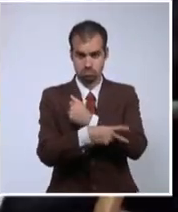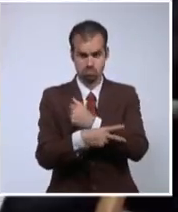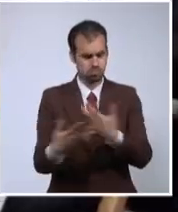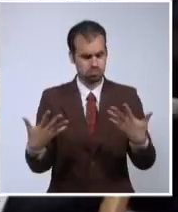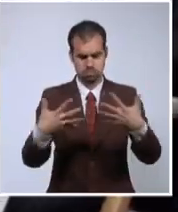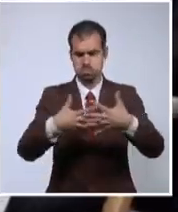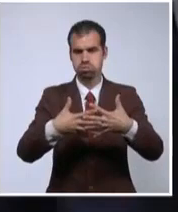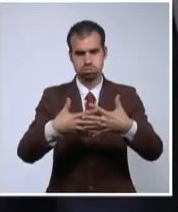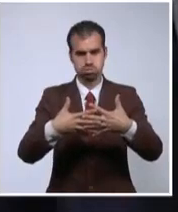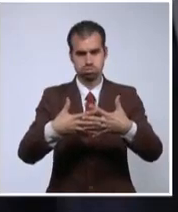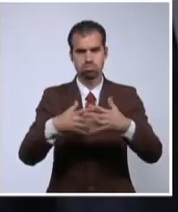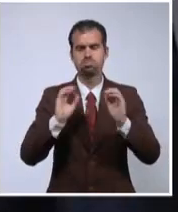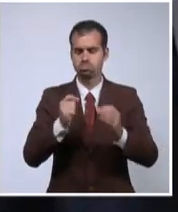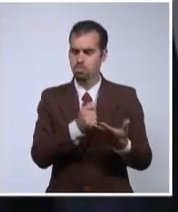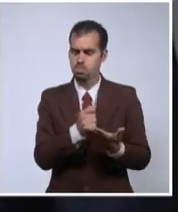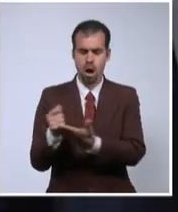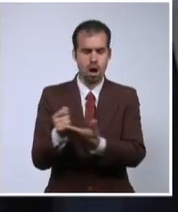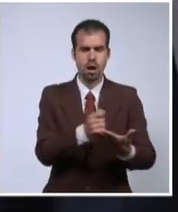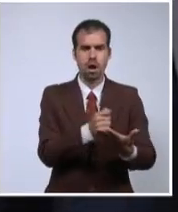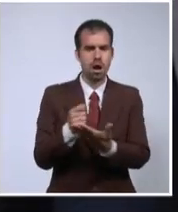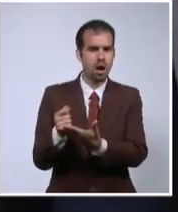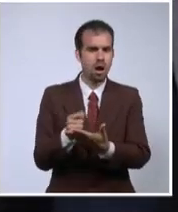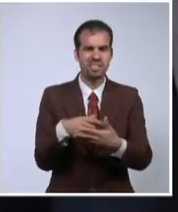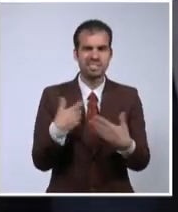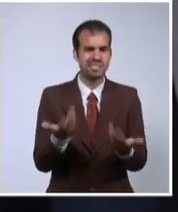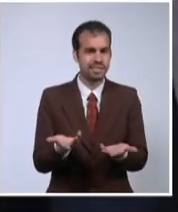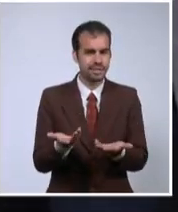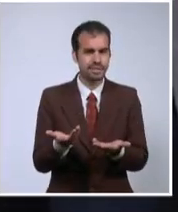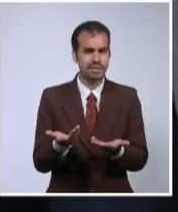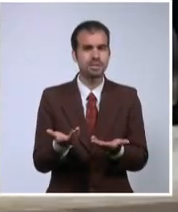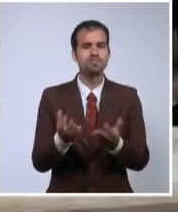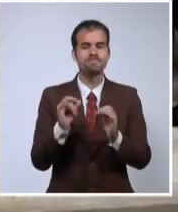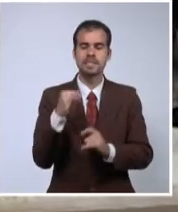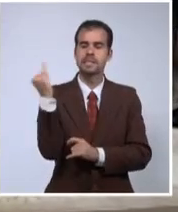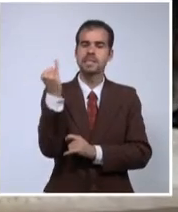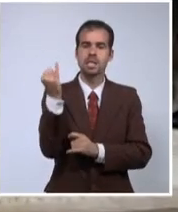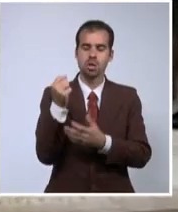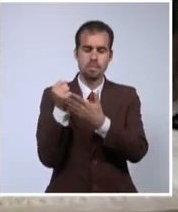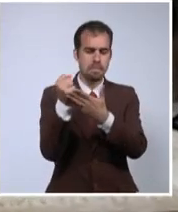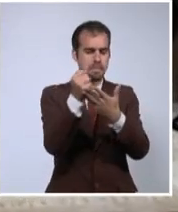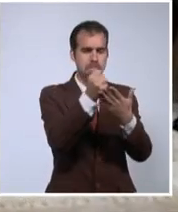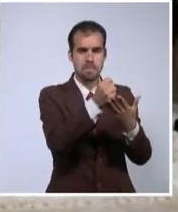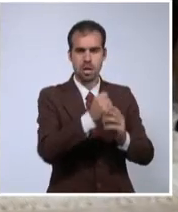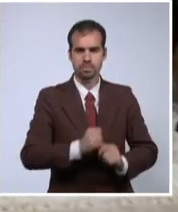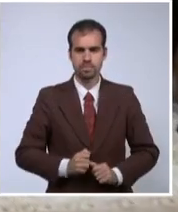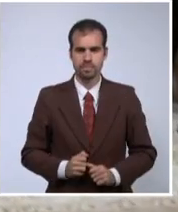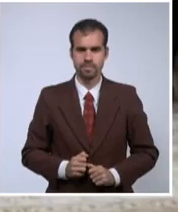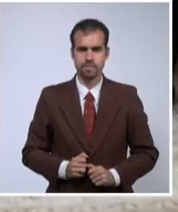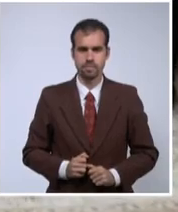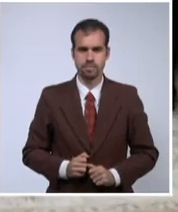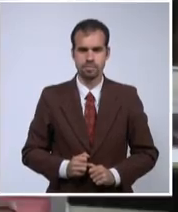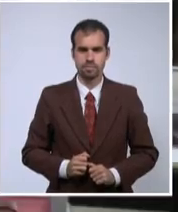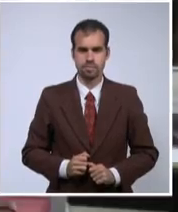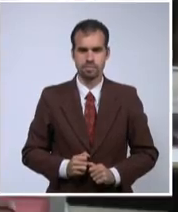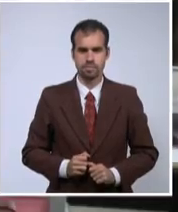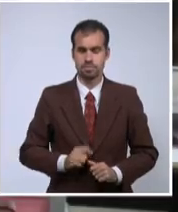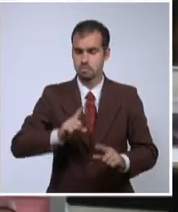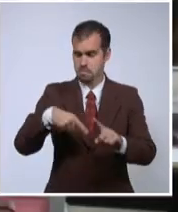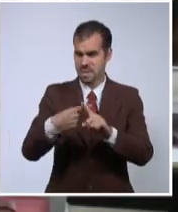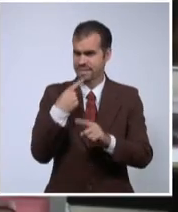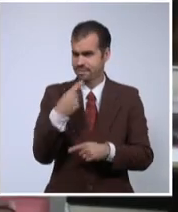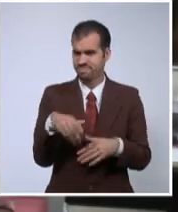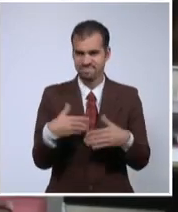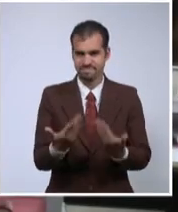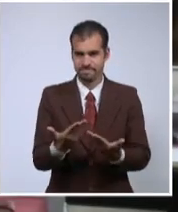que colaboran vigorosa y eficazmente en la arena internacional y además puntualizó: